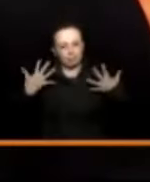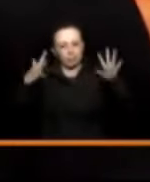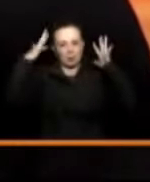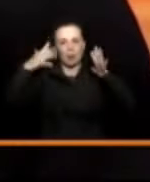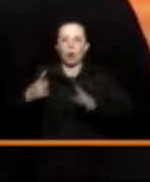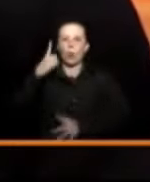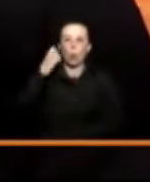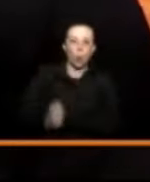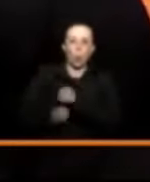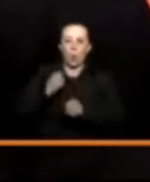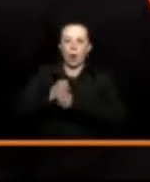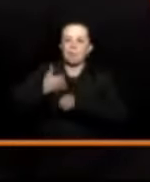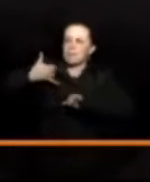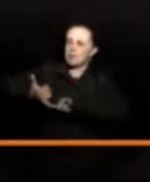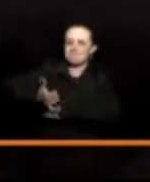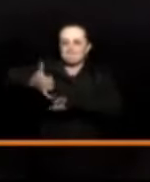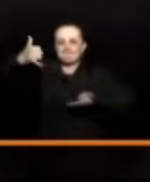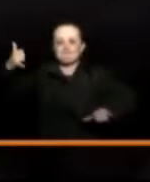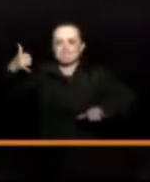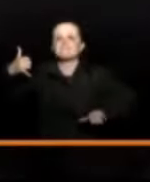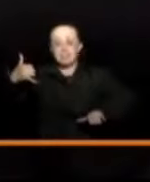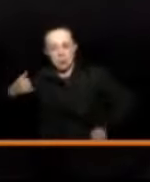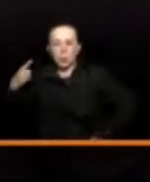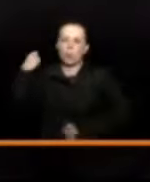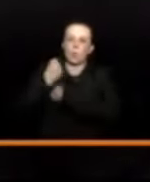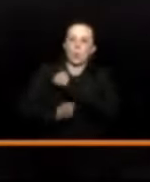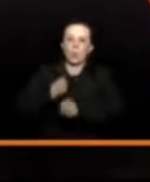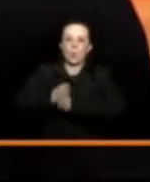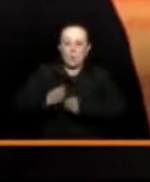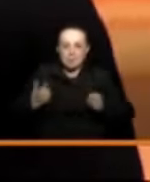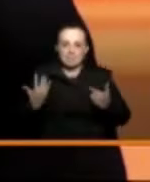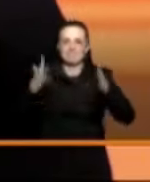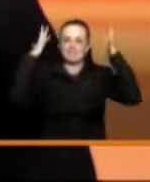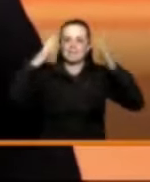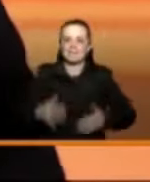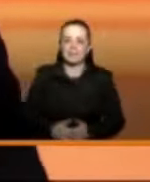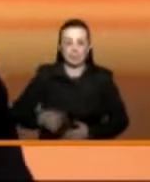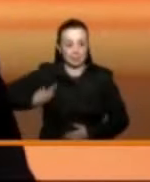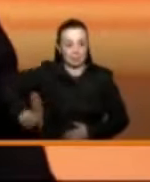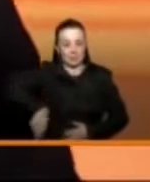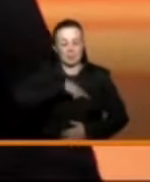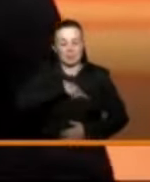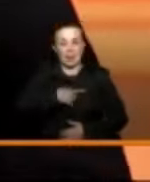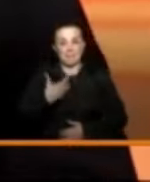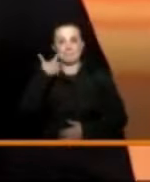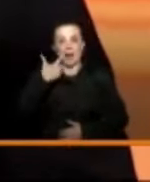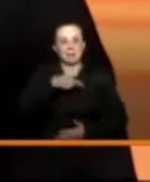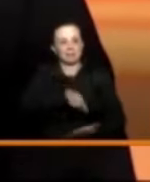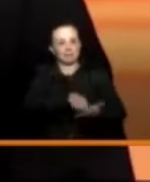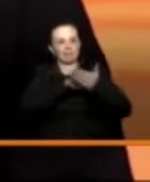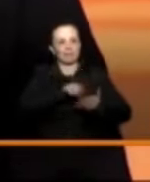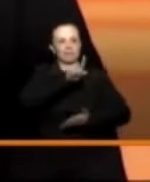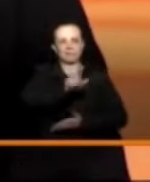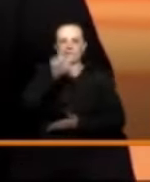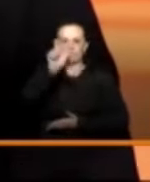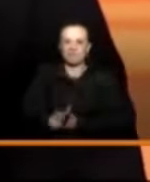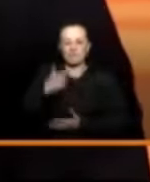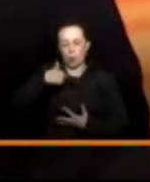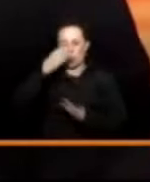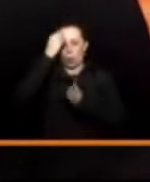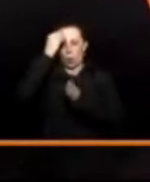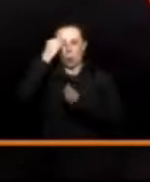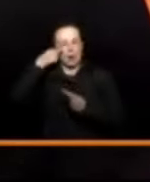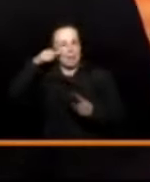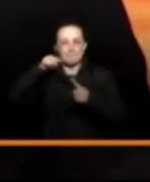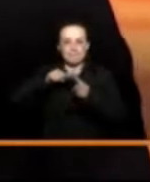nuestra independencia y destacamos uno de los más preciados valores humanos, la